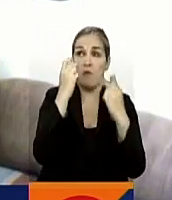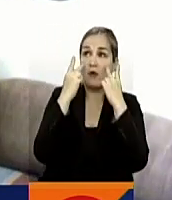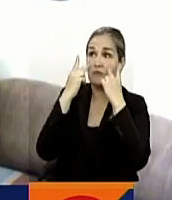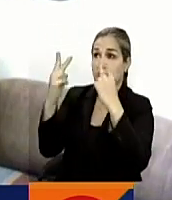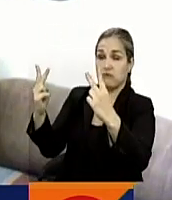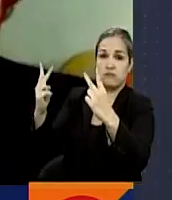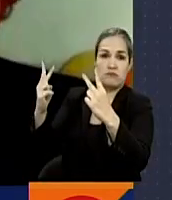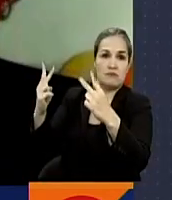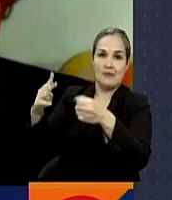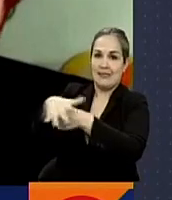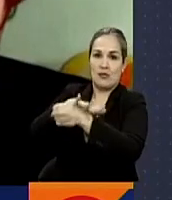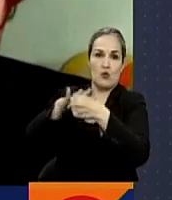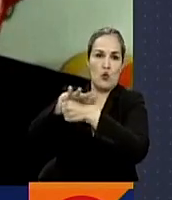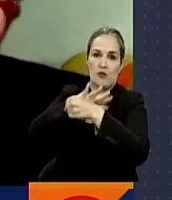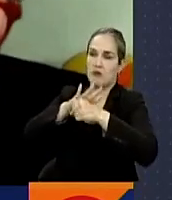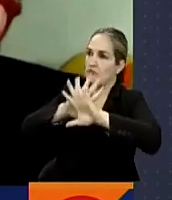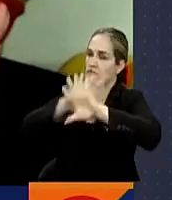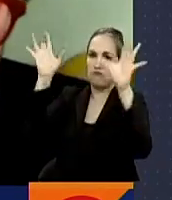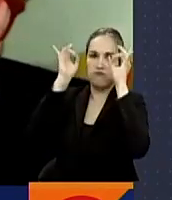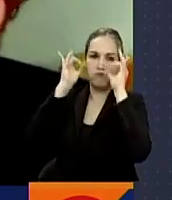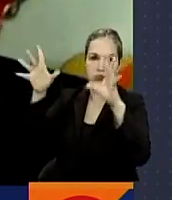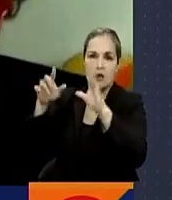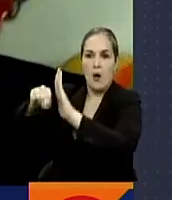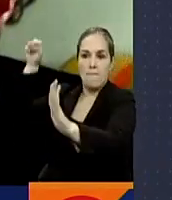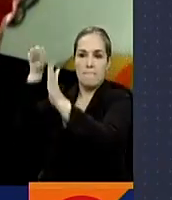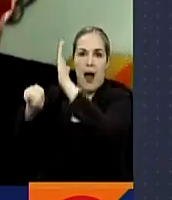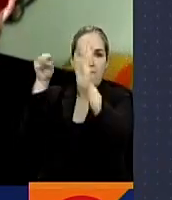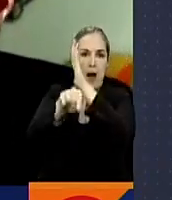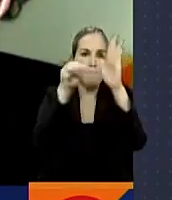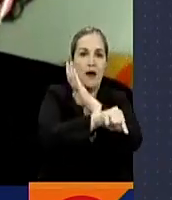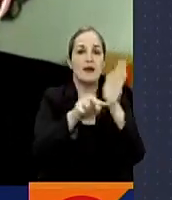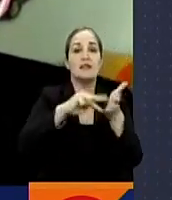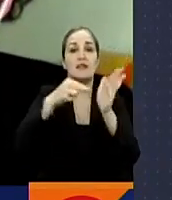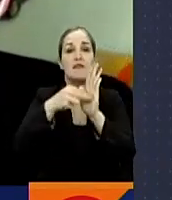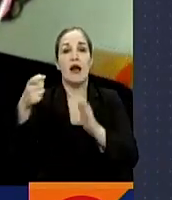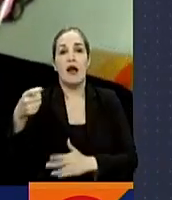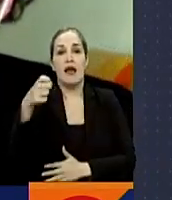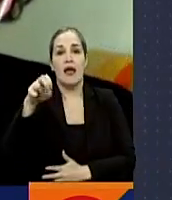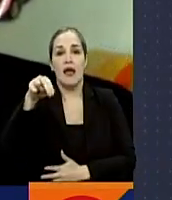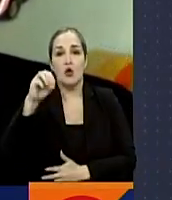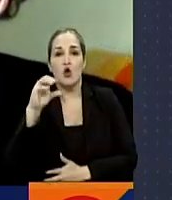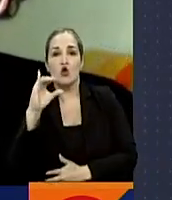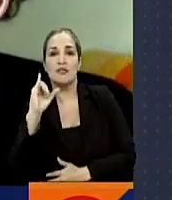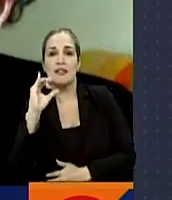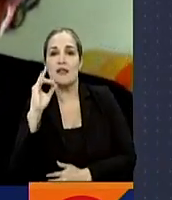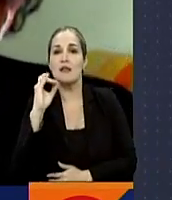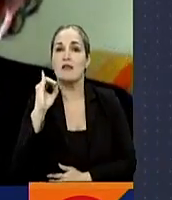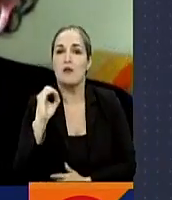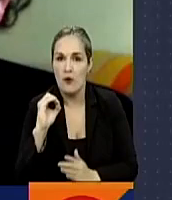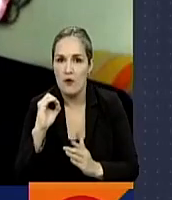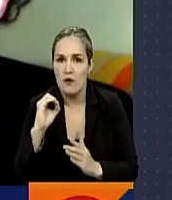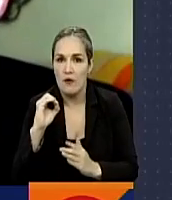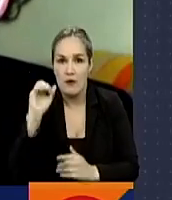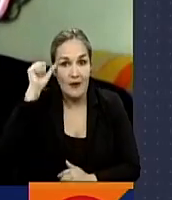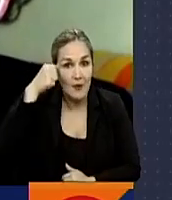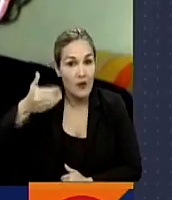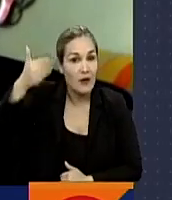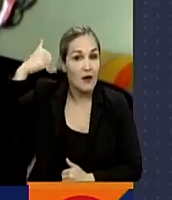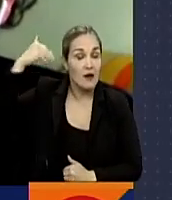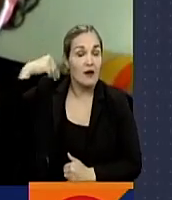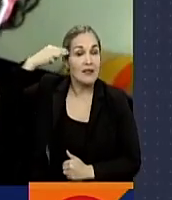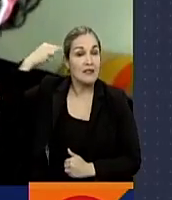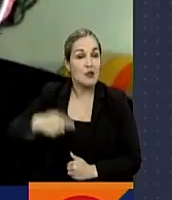llamado las cosas por su nombre ha hablado de un genocidio el mundo no puede seguir repitiendo la historia eh recordémoslo a la gente en